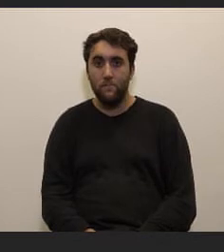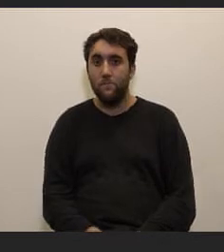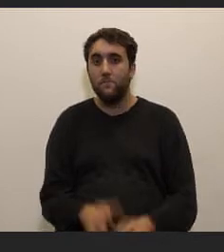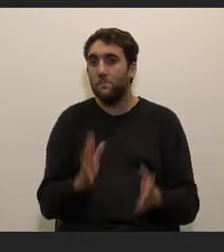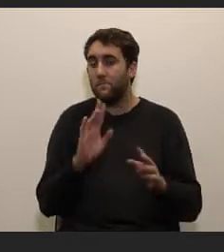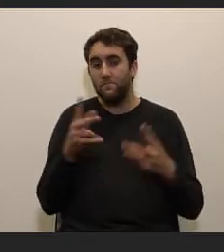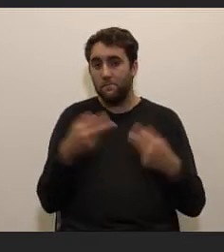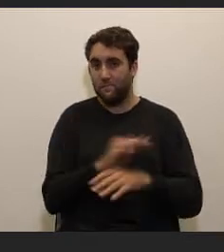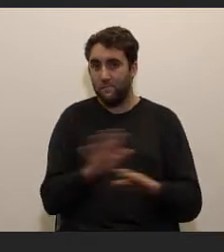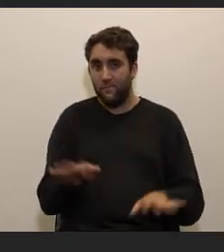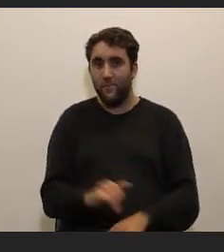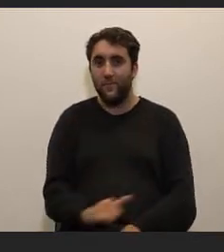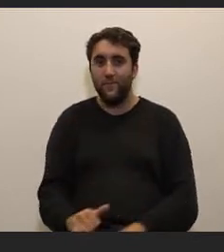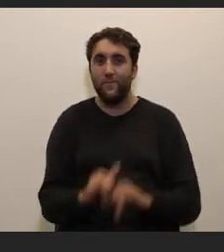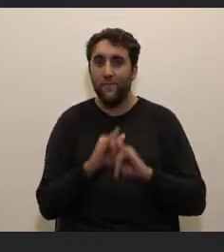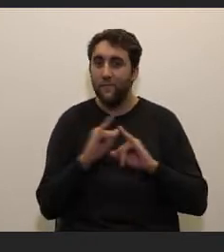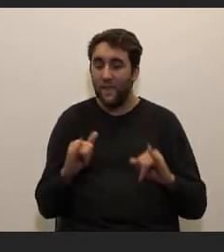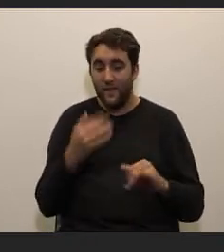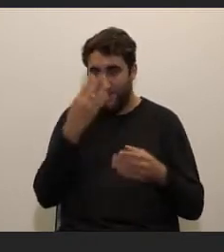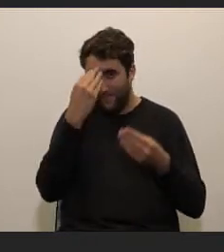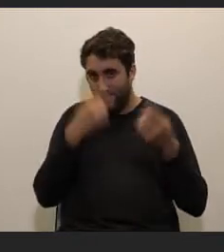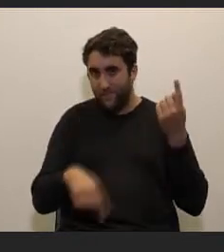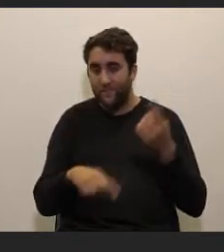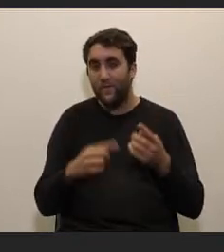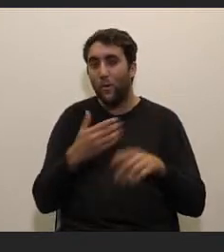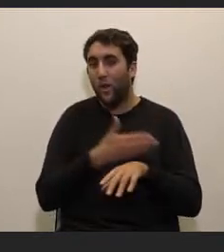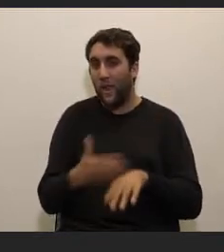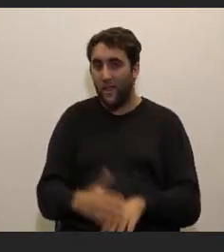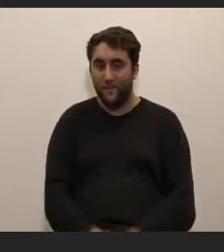Bueno, por ahí la dejo. Es tarde donde estoy.